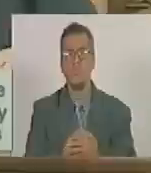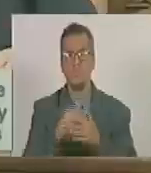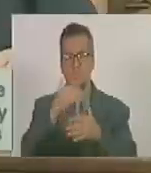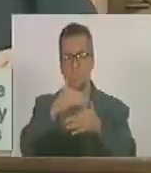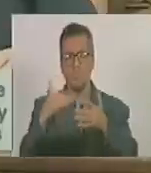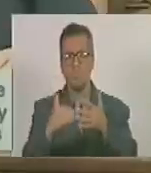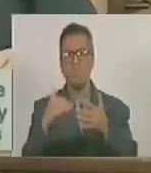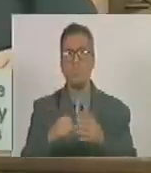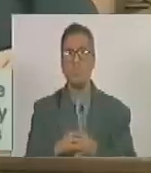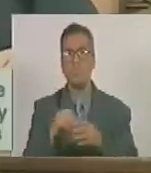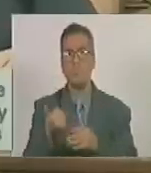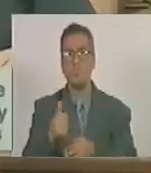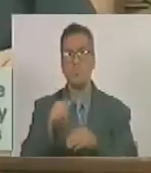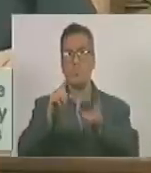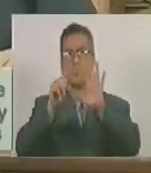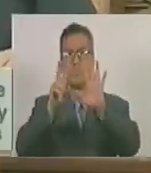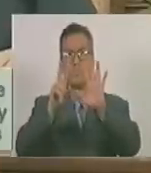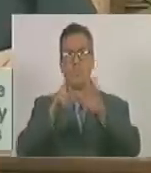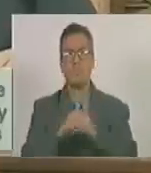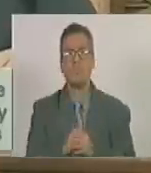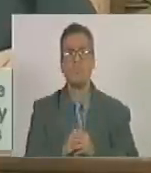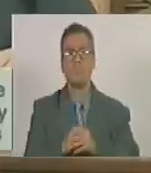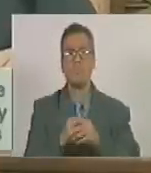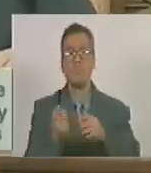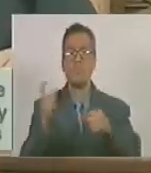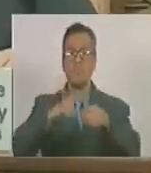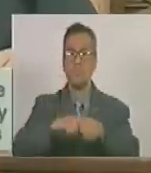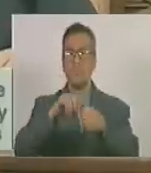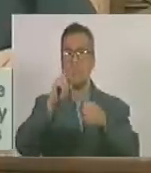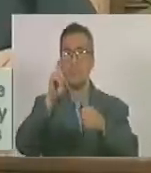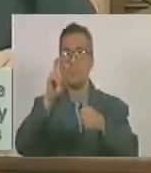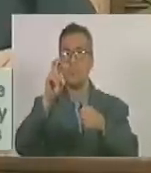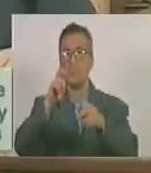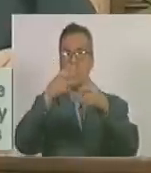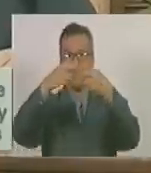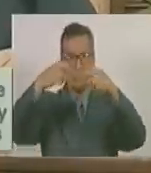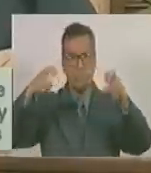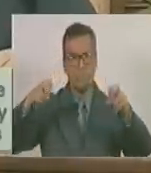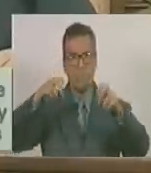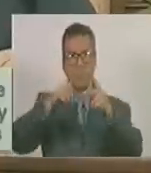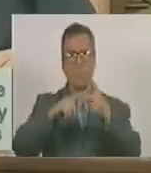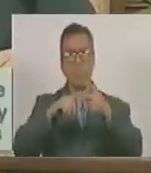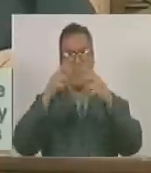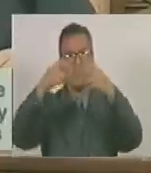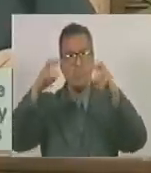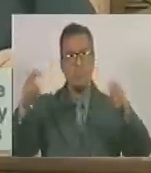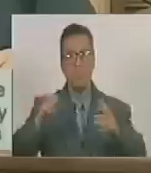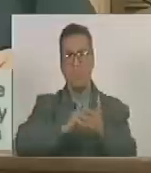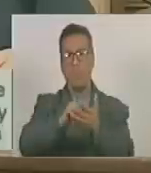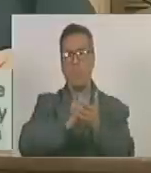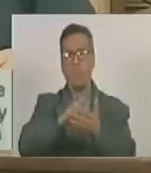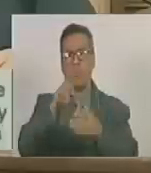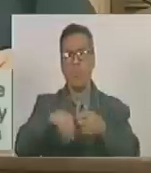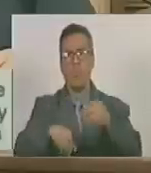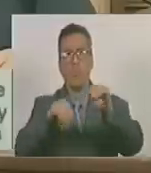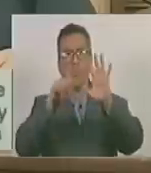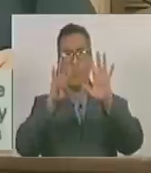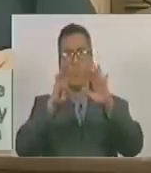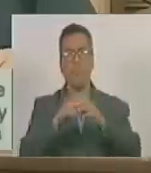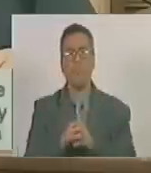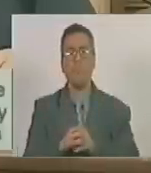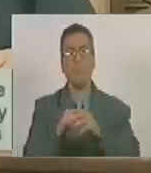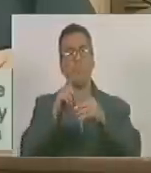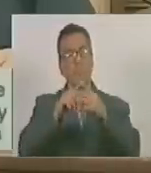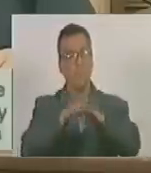Siguiente. 17. Se incorpora un nuevo epígrafe que pasa a ser el epígrafe del artículo 16,